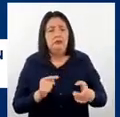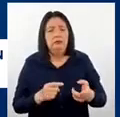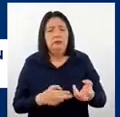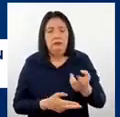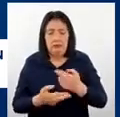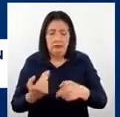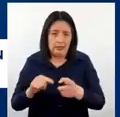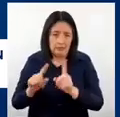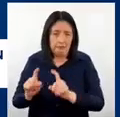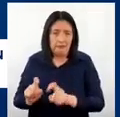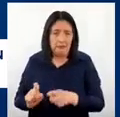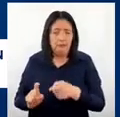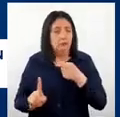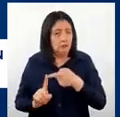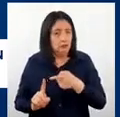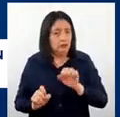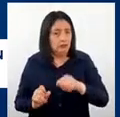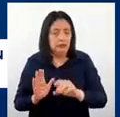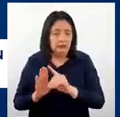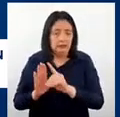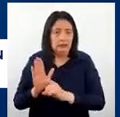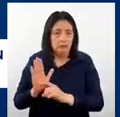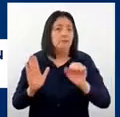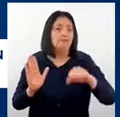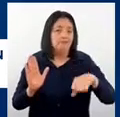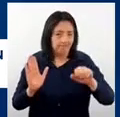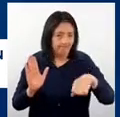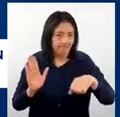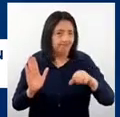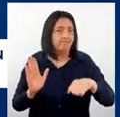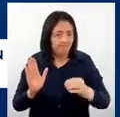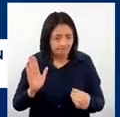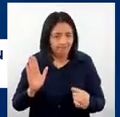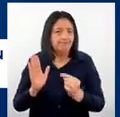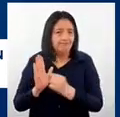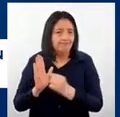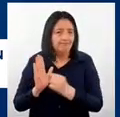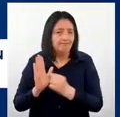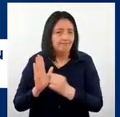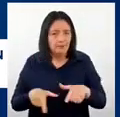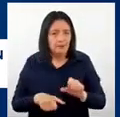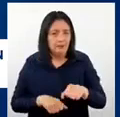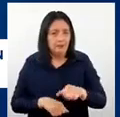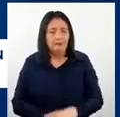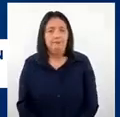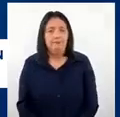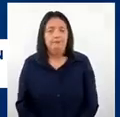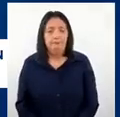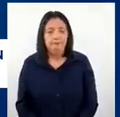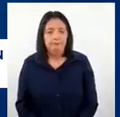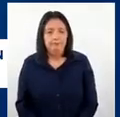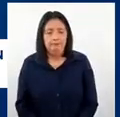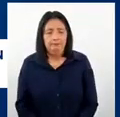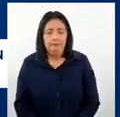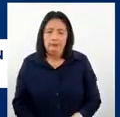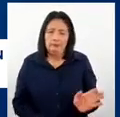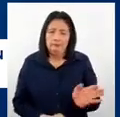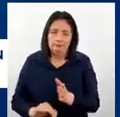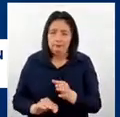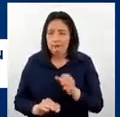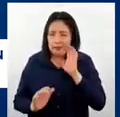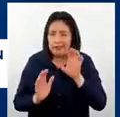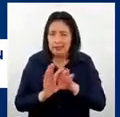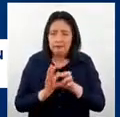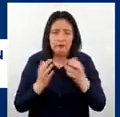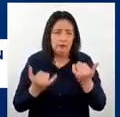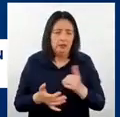pregunta concreta, sí, en el decreto supremo están comprendidos estos espacios. Ujú. Por ejemplo, en esta época